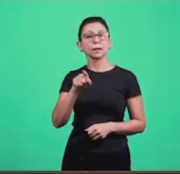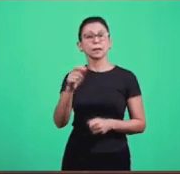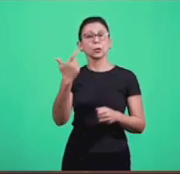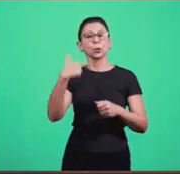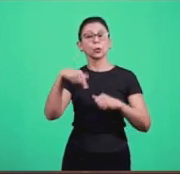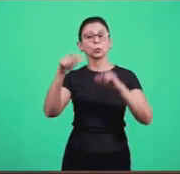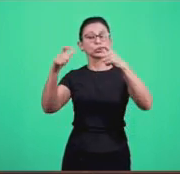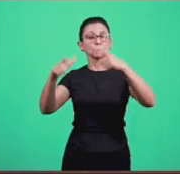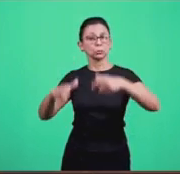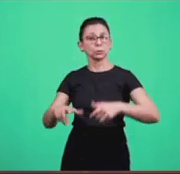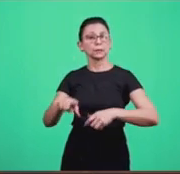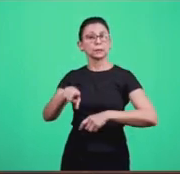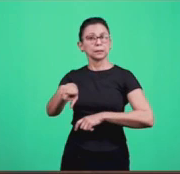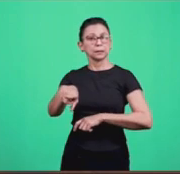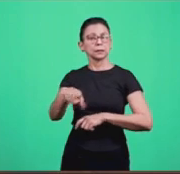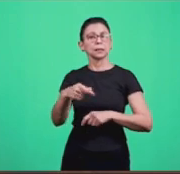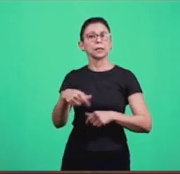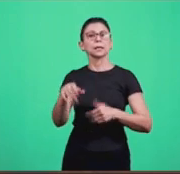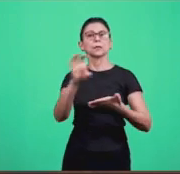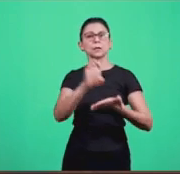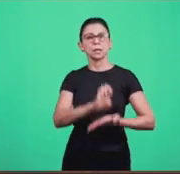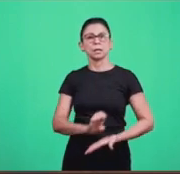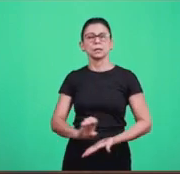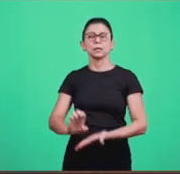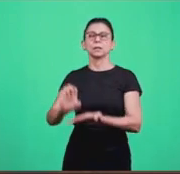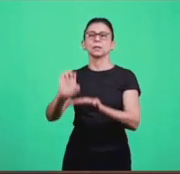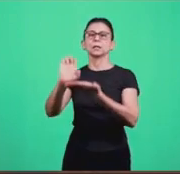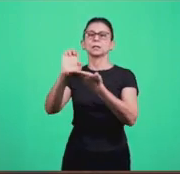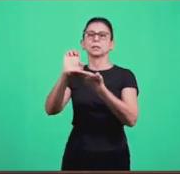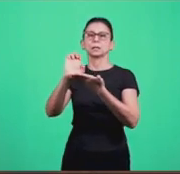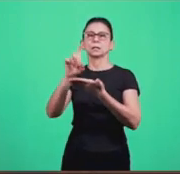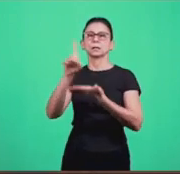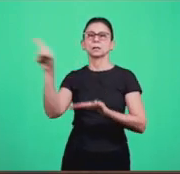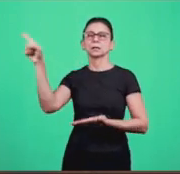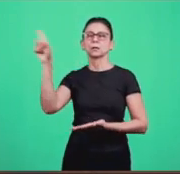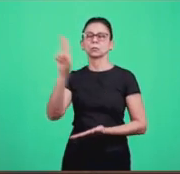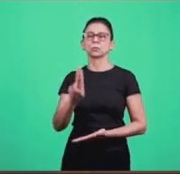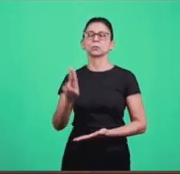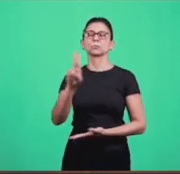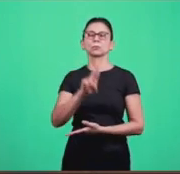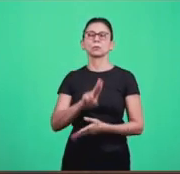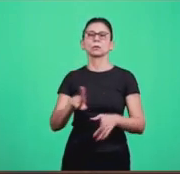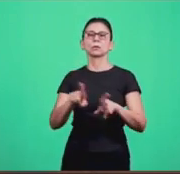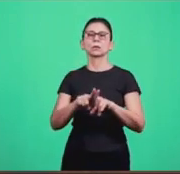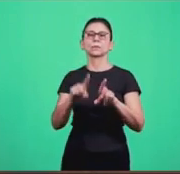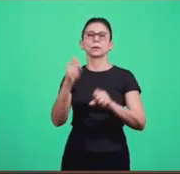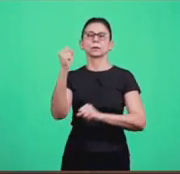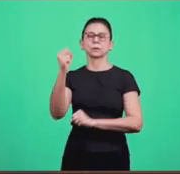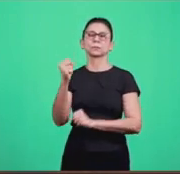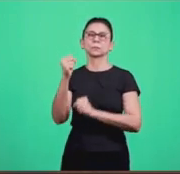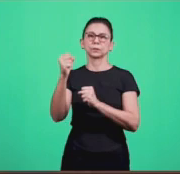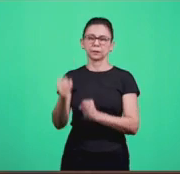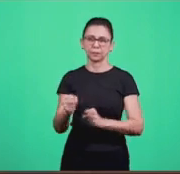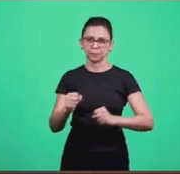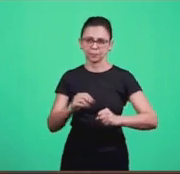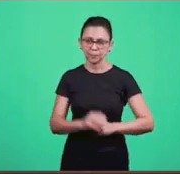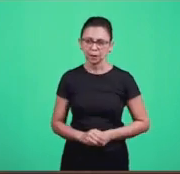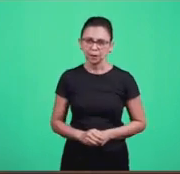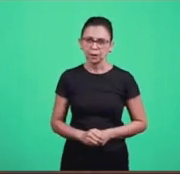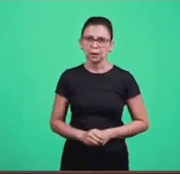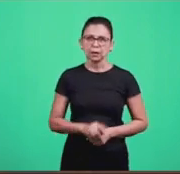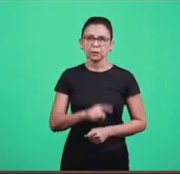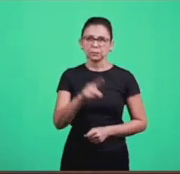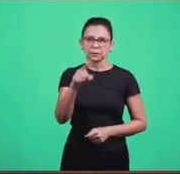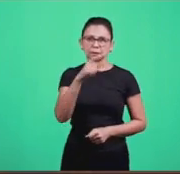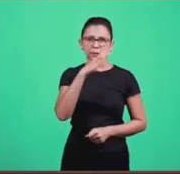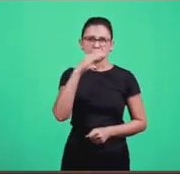proveyó todo el alimento, usó a Elías y Dios manifestó su poder en la vida de Elías.